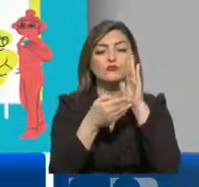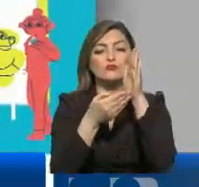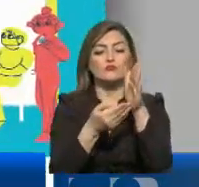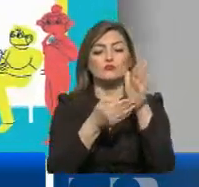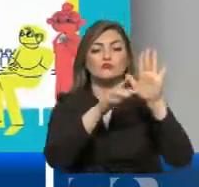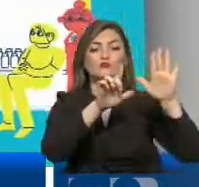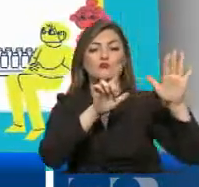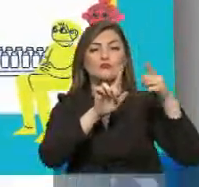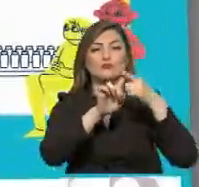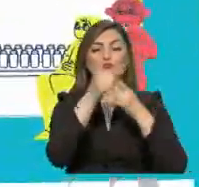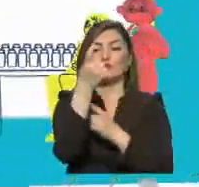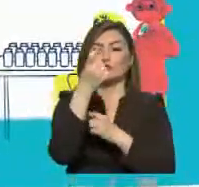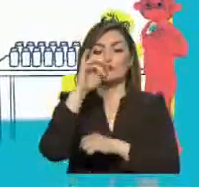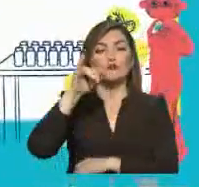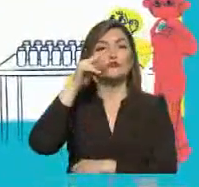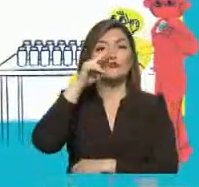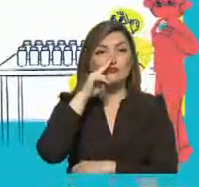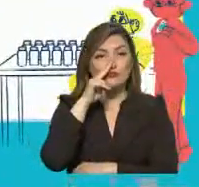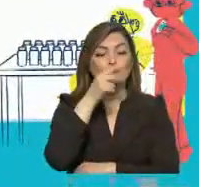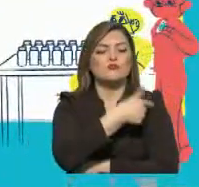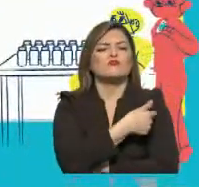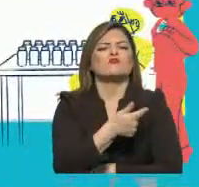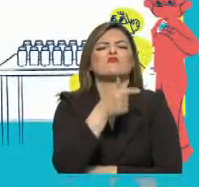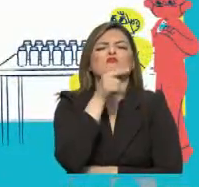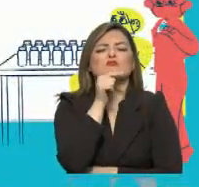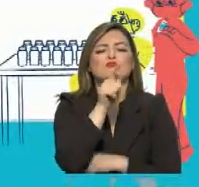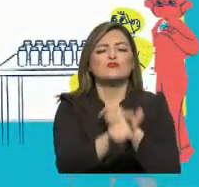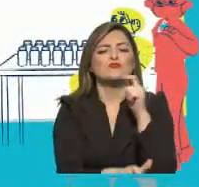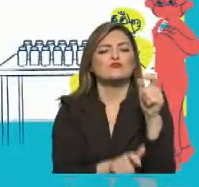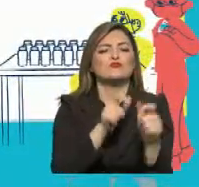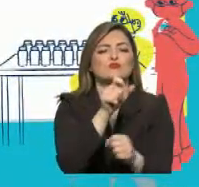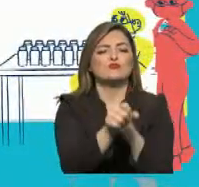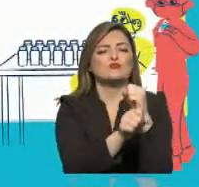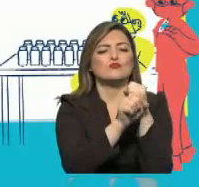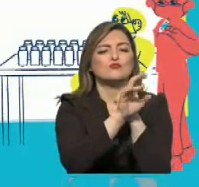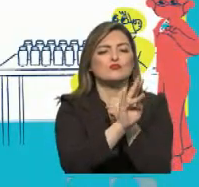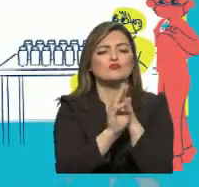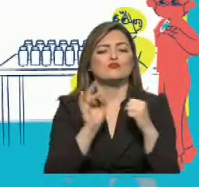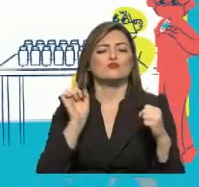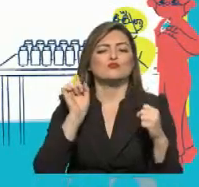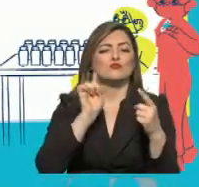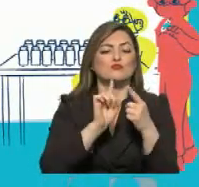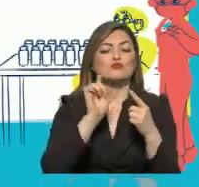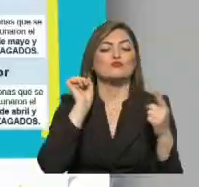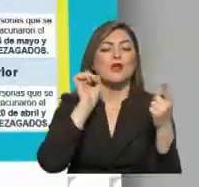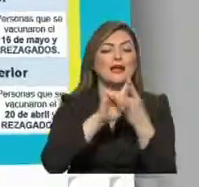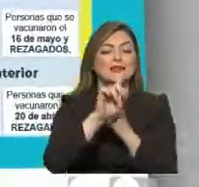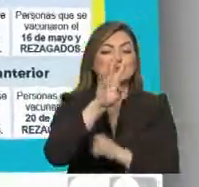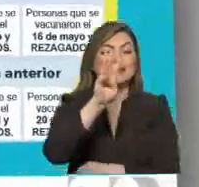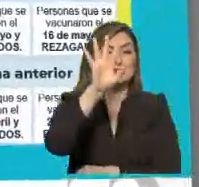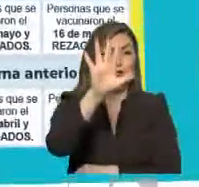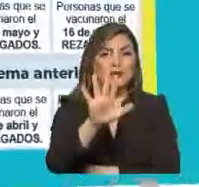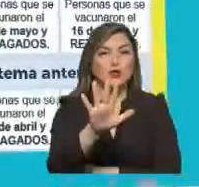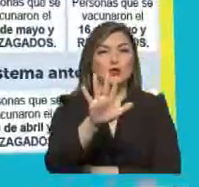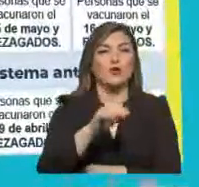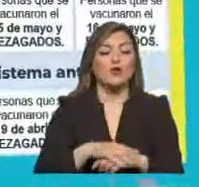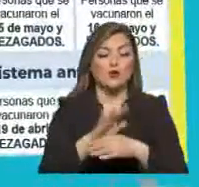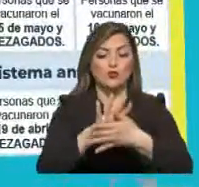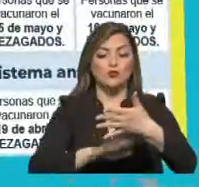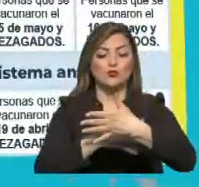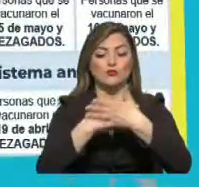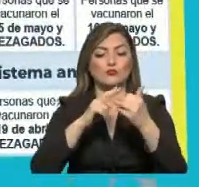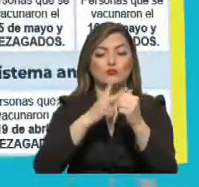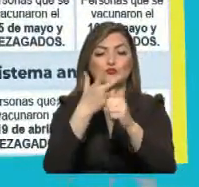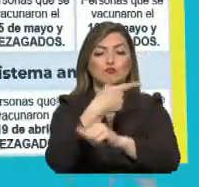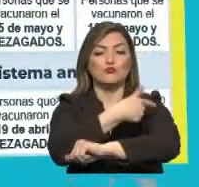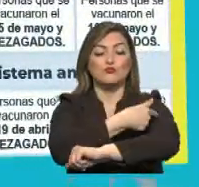del 7 al 11 de junio se contempla la inmunización de personas de 71 a 65 años. También consta el cronograma de